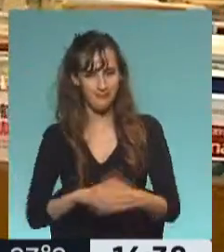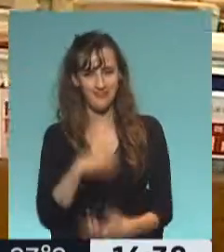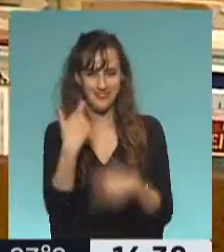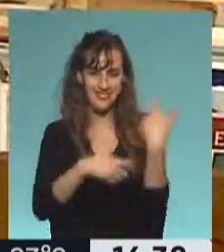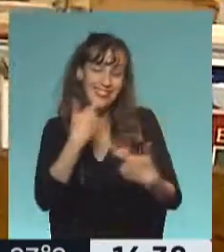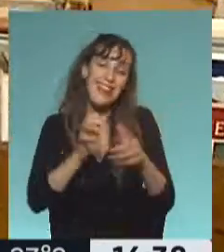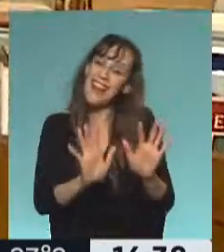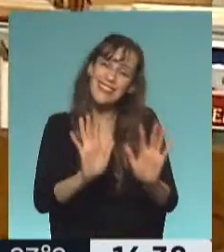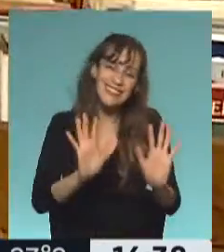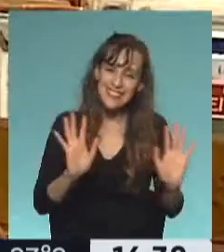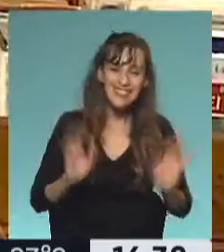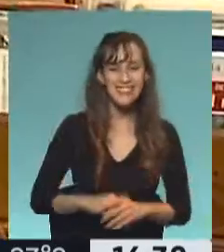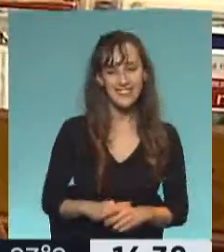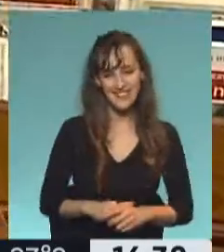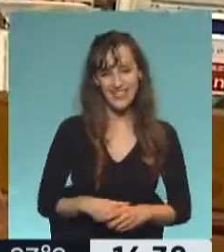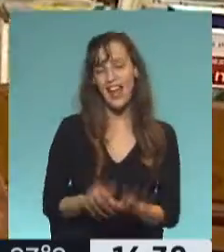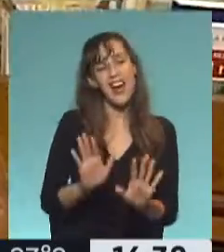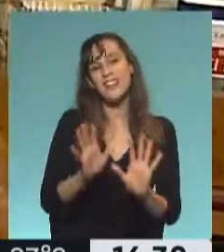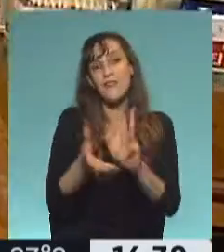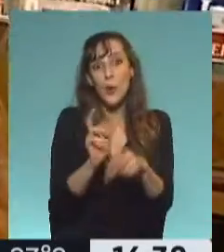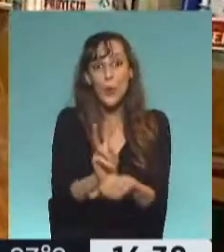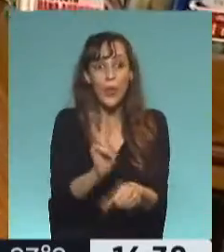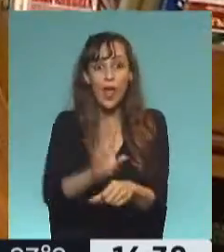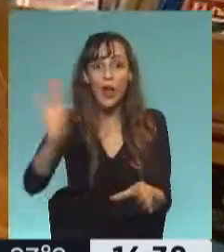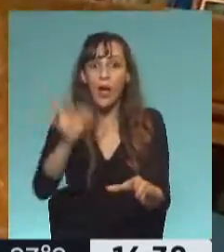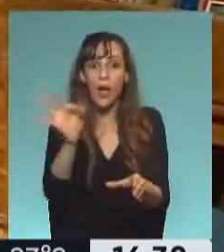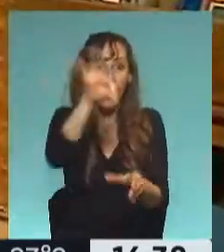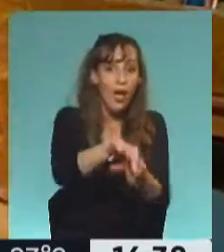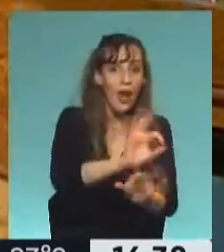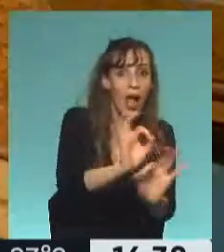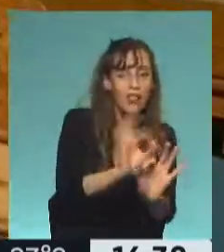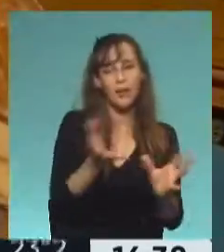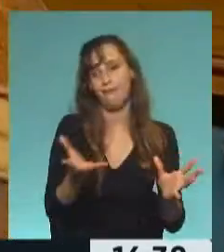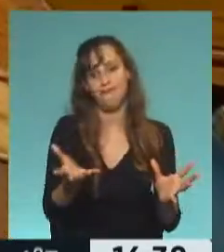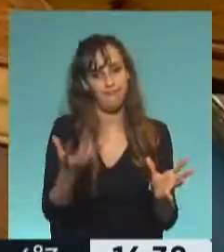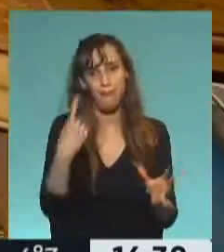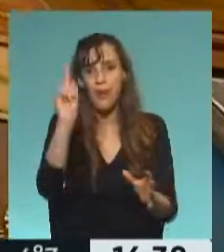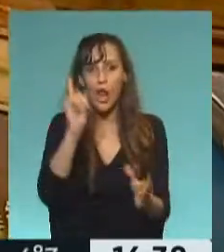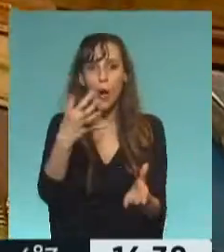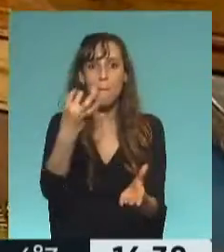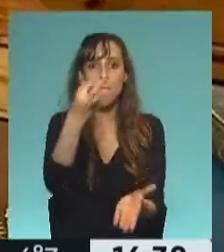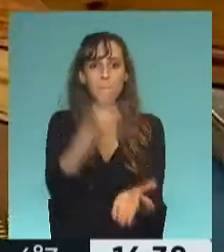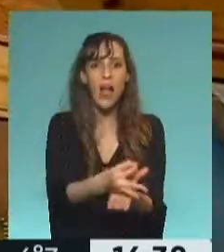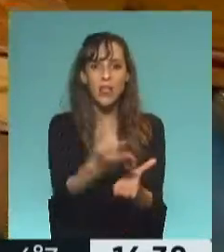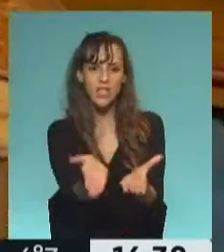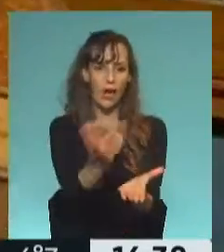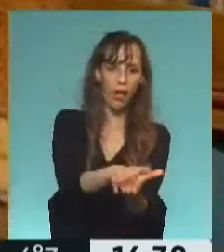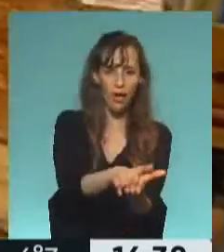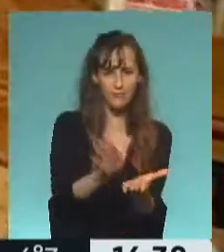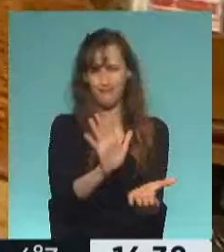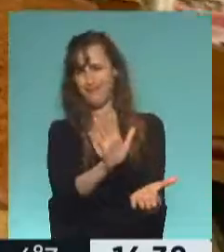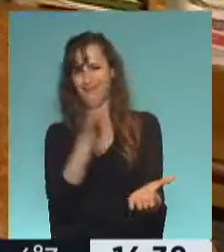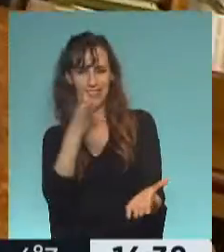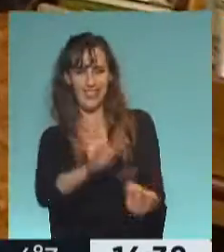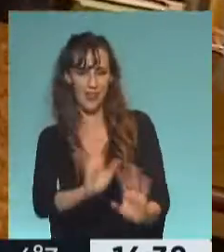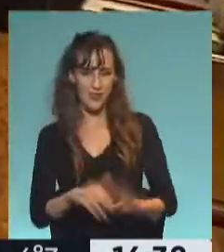Claro. Era preferible que te agarrara cualquier, sí, cualquier bicho y no preferible eso. Preferible que te encarara Maradona, Messi, claro, Cristiano Ronaldo juntos antes que la pastilla de